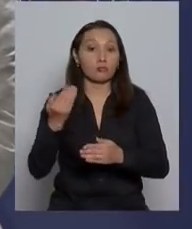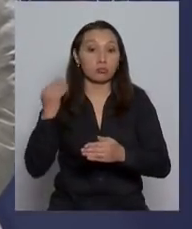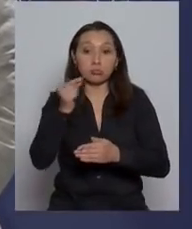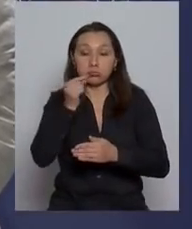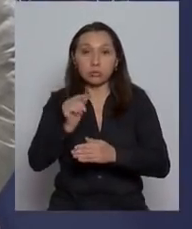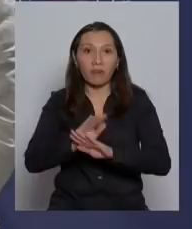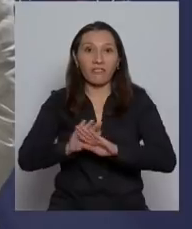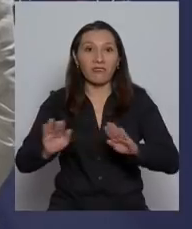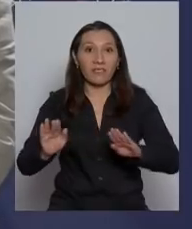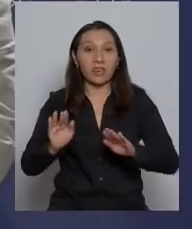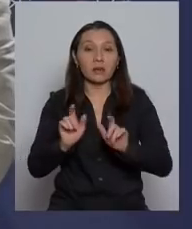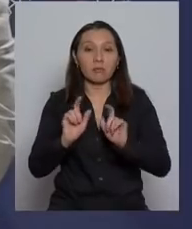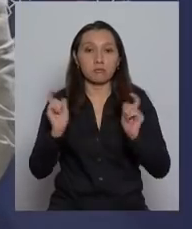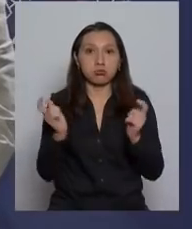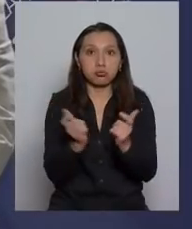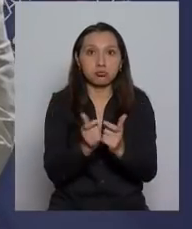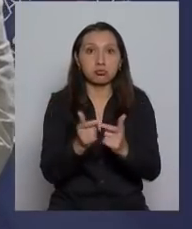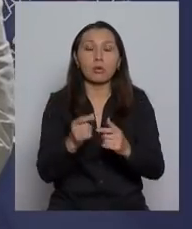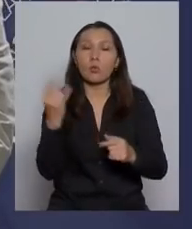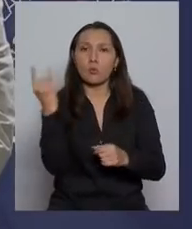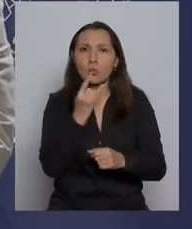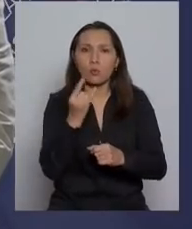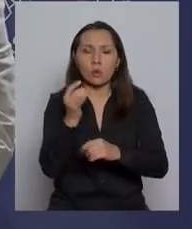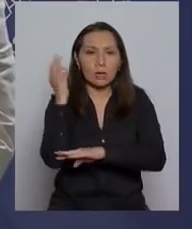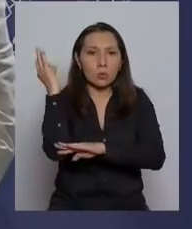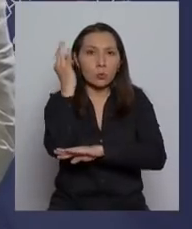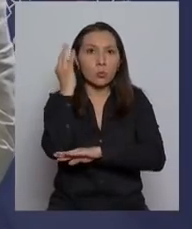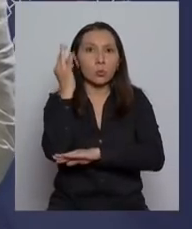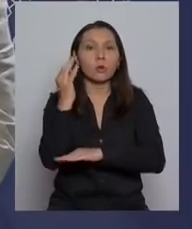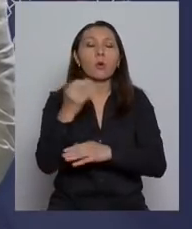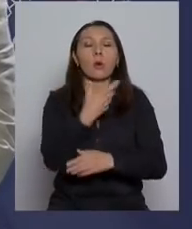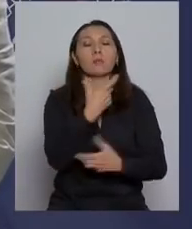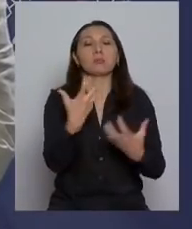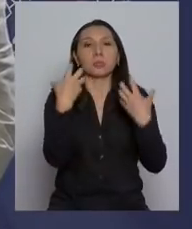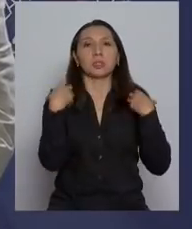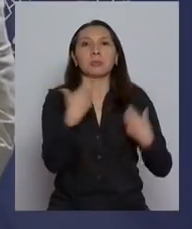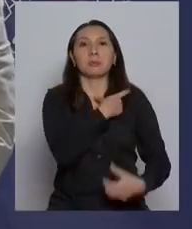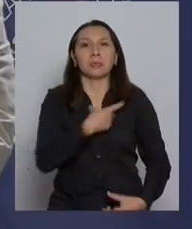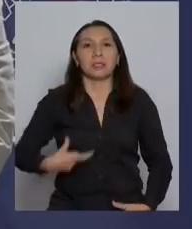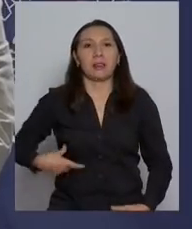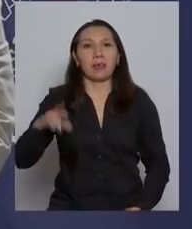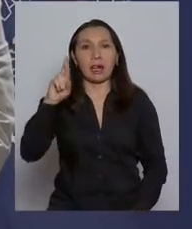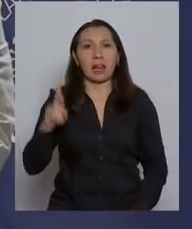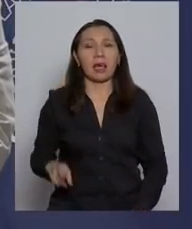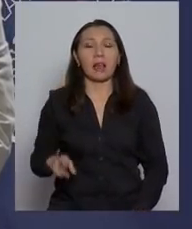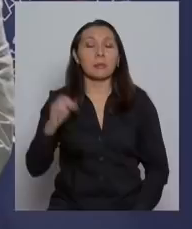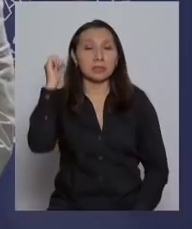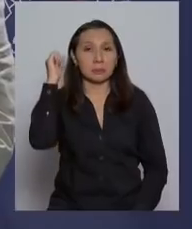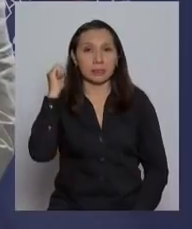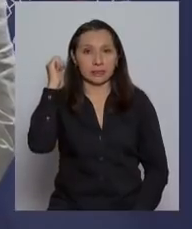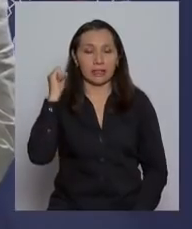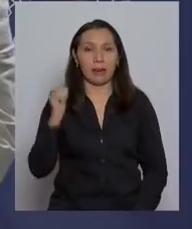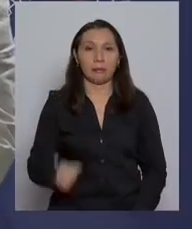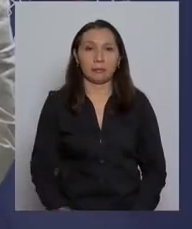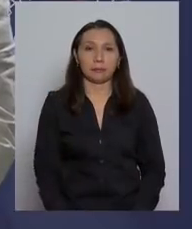la subsecretaria Paula Daza. Emergencia que dirige el presidente de la República, señor Sebastián